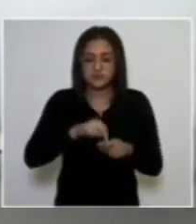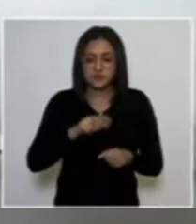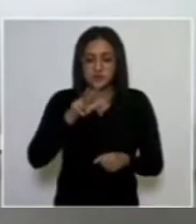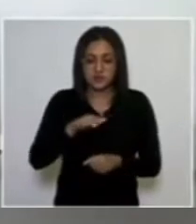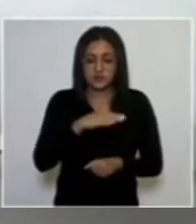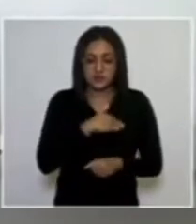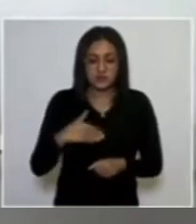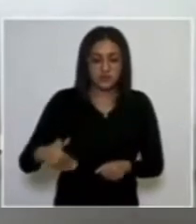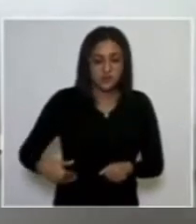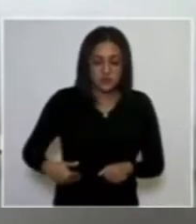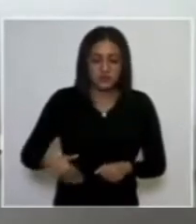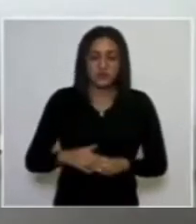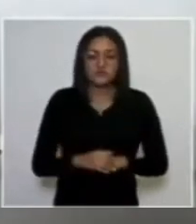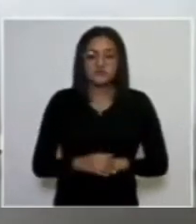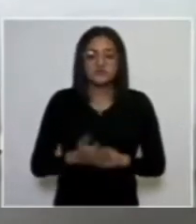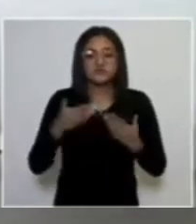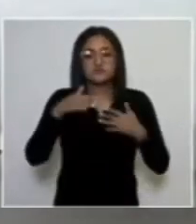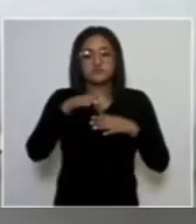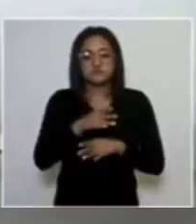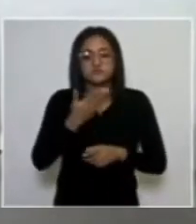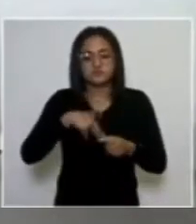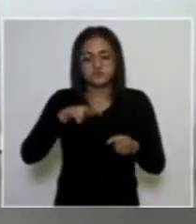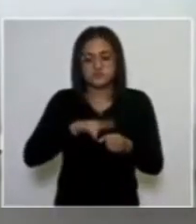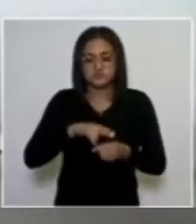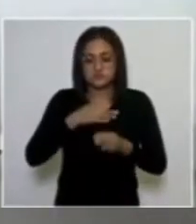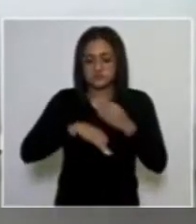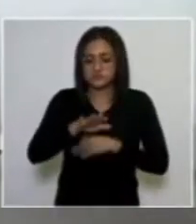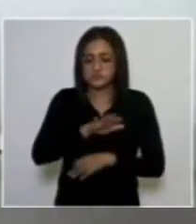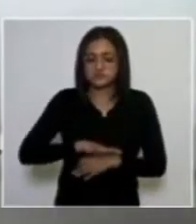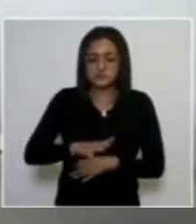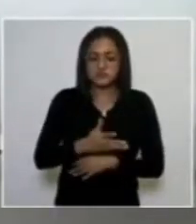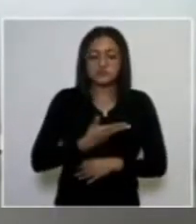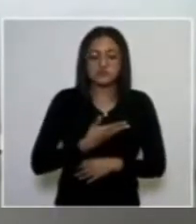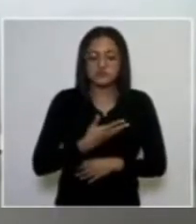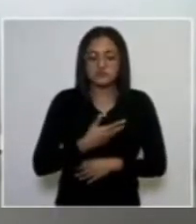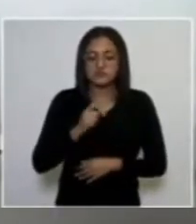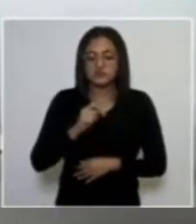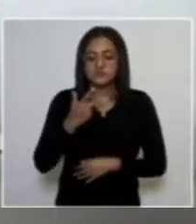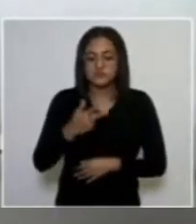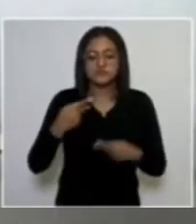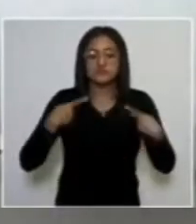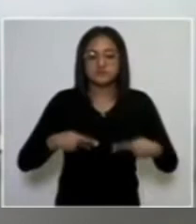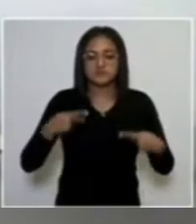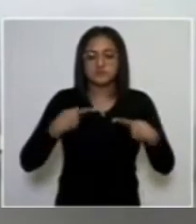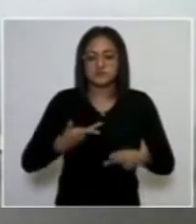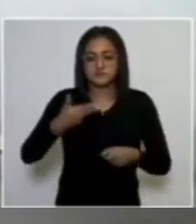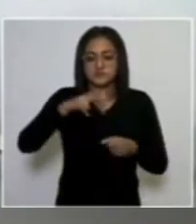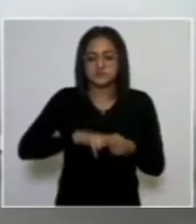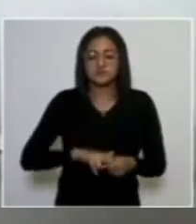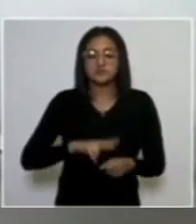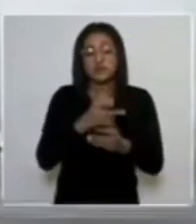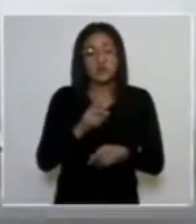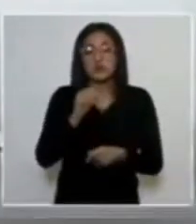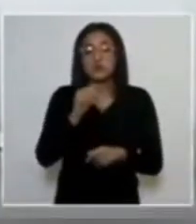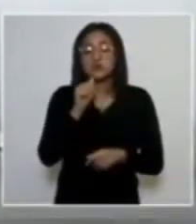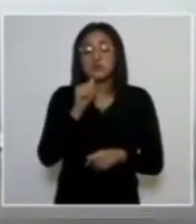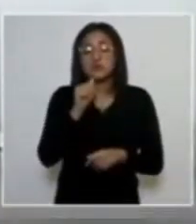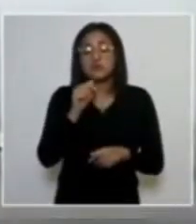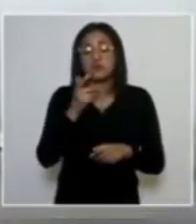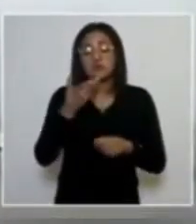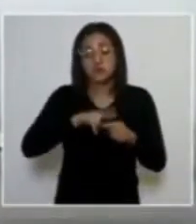en 18 municipios. En lo que respecta a la hospitalización en todo el sector, tenemos 28 pacientes hospitalizados, 2 de